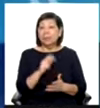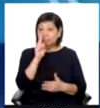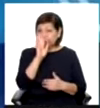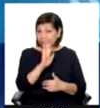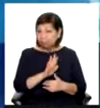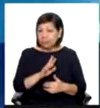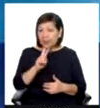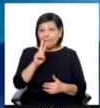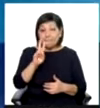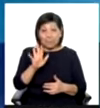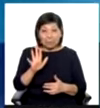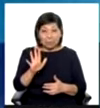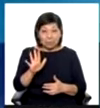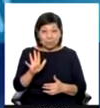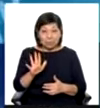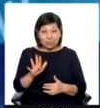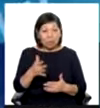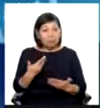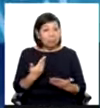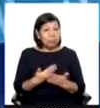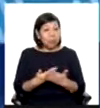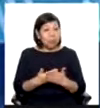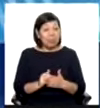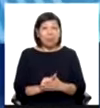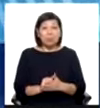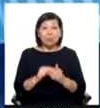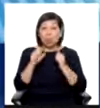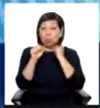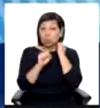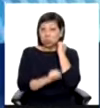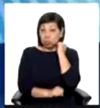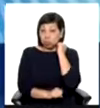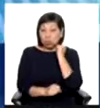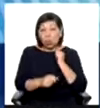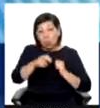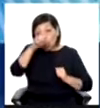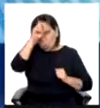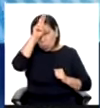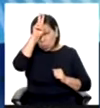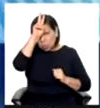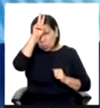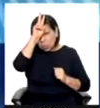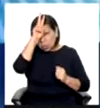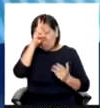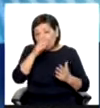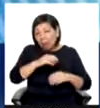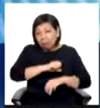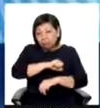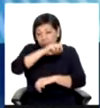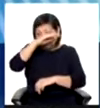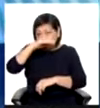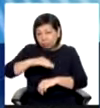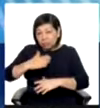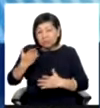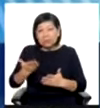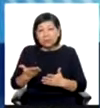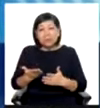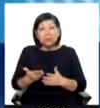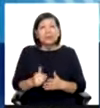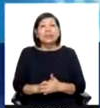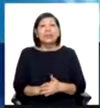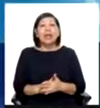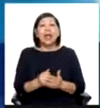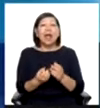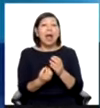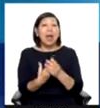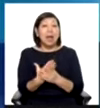nacional tenemos 25 estaciones experimentales y en el sur vemos en Cusco, que es Andenes, en Puno, Ilpa, Puno,